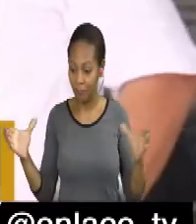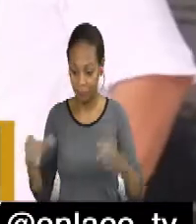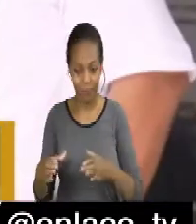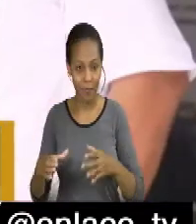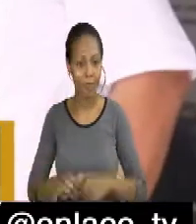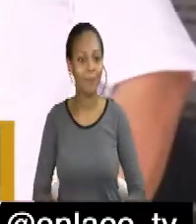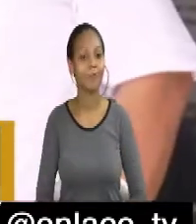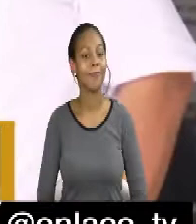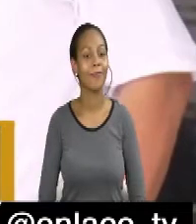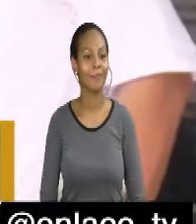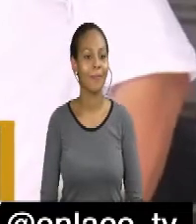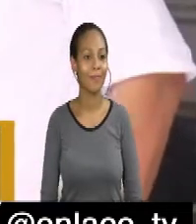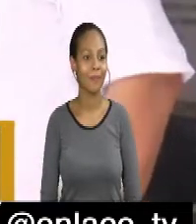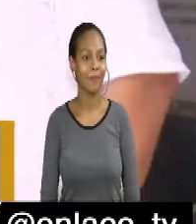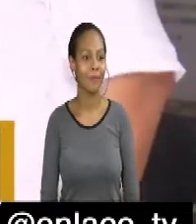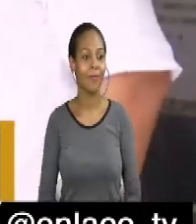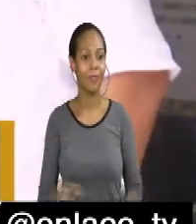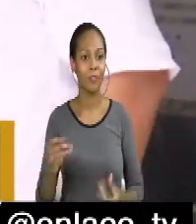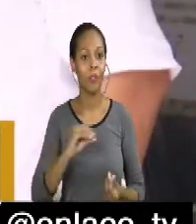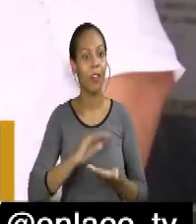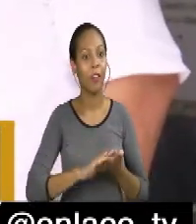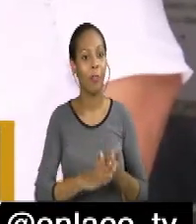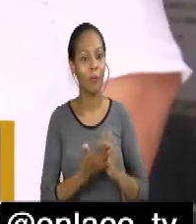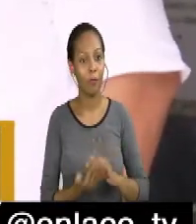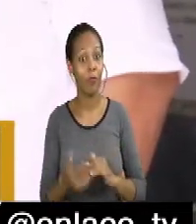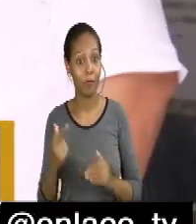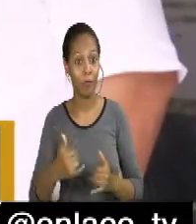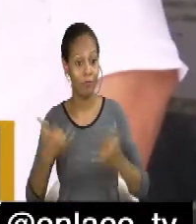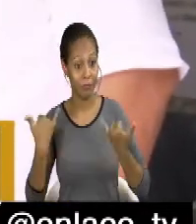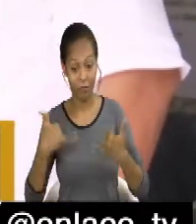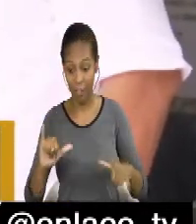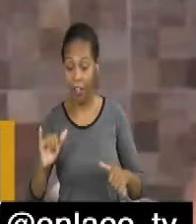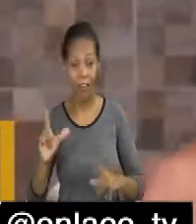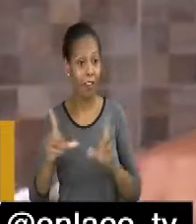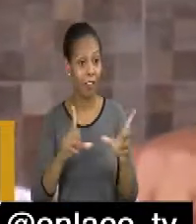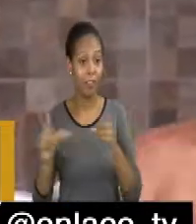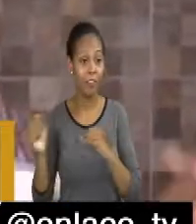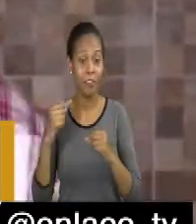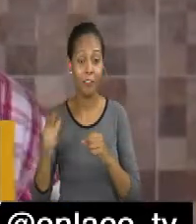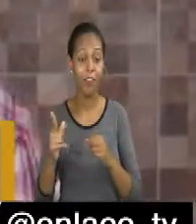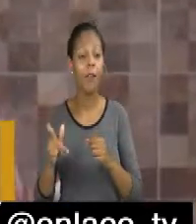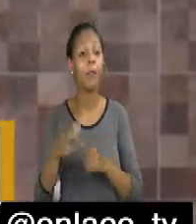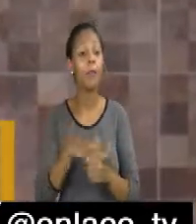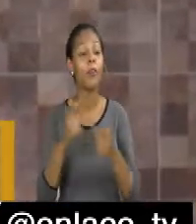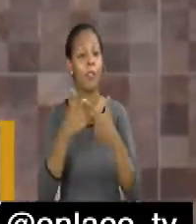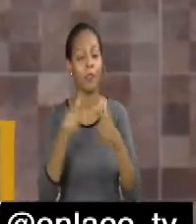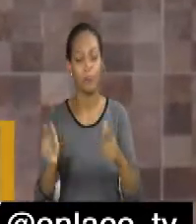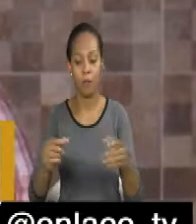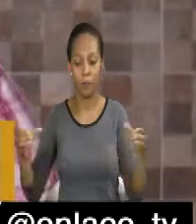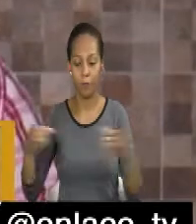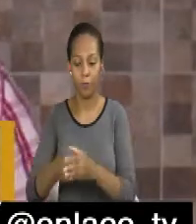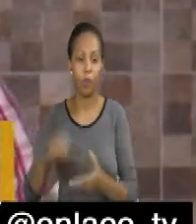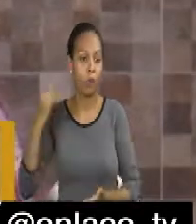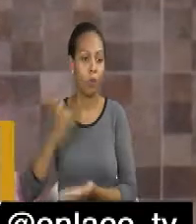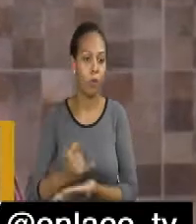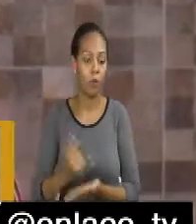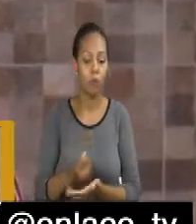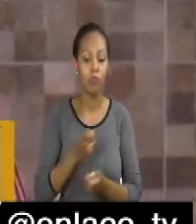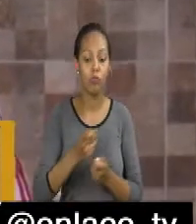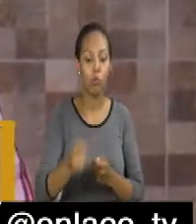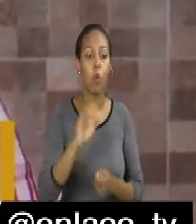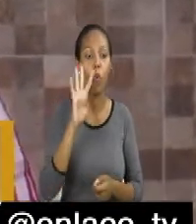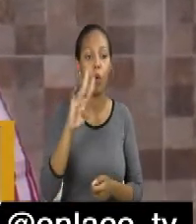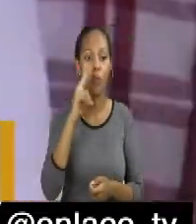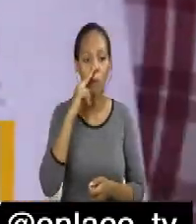la comunidad es la consigna de la nueva Junta de Acción Comunal del Barrio La Libertad, que se prepara para tomar posición oficial el próximo 4 de